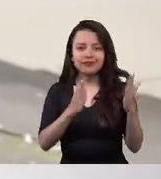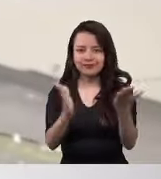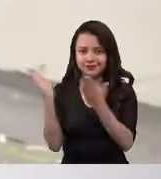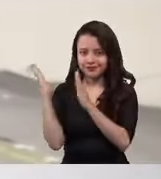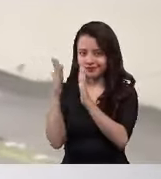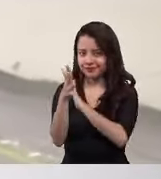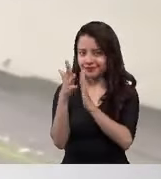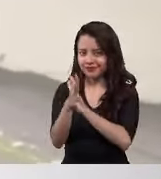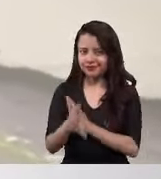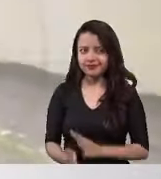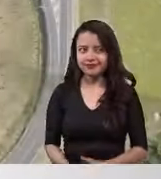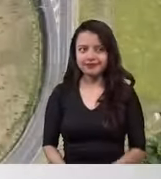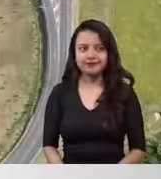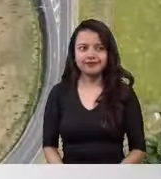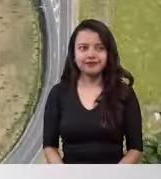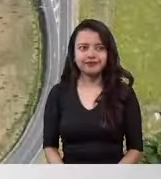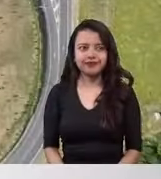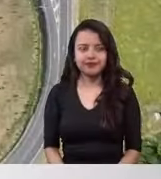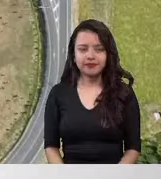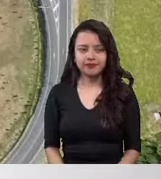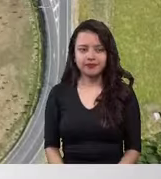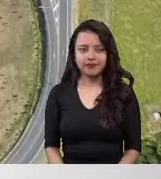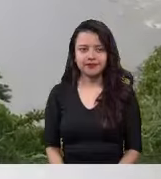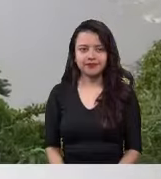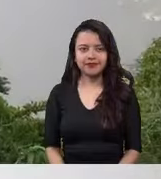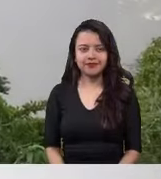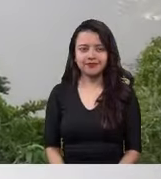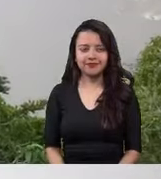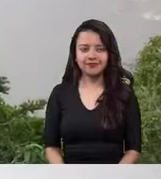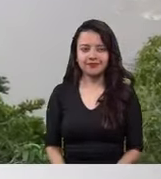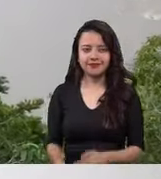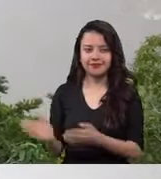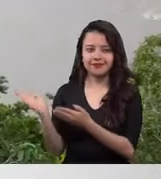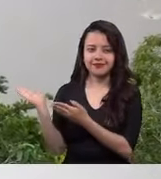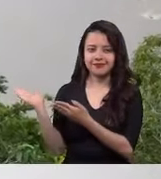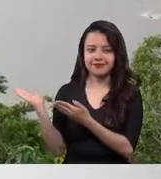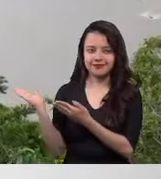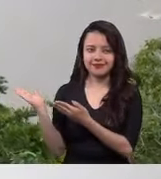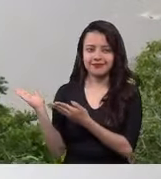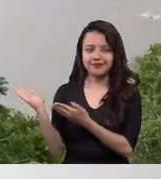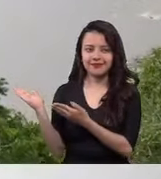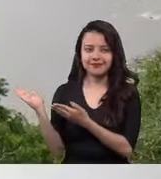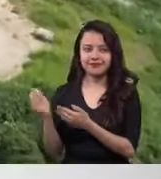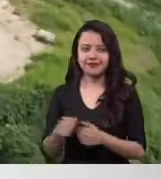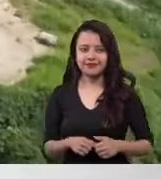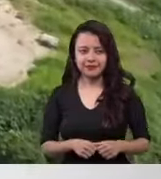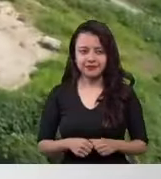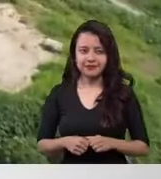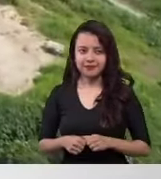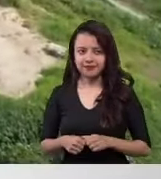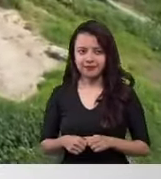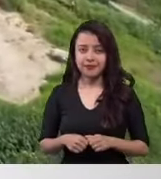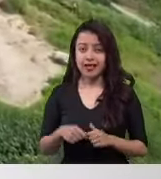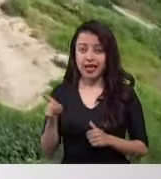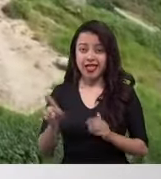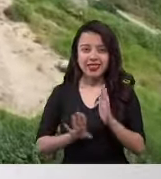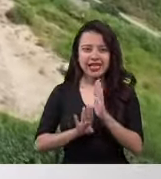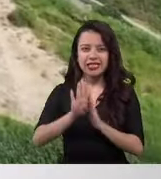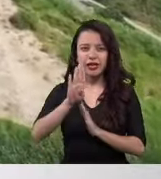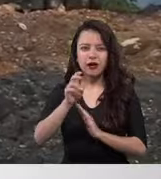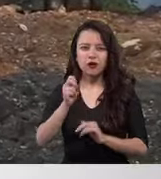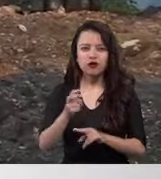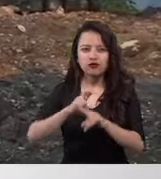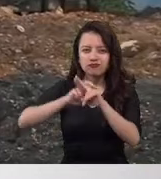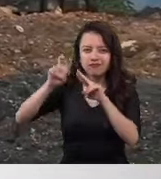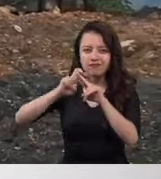informe. El corredor logístico y agroindustrial de Occidente es la visión de desarrollo territorial del departamento de